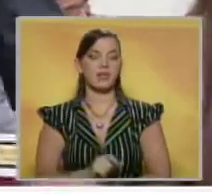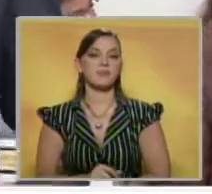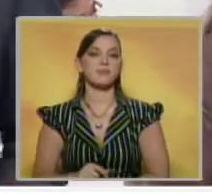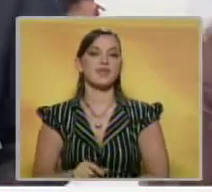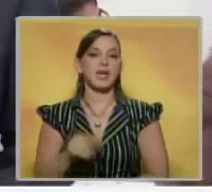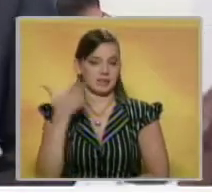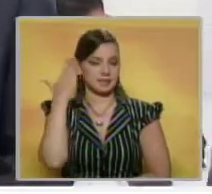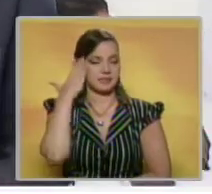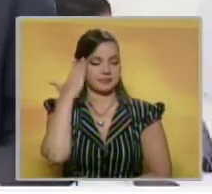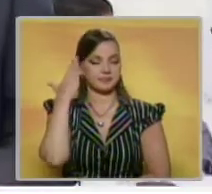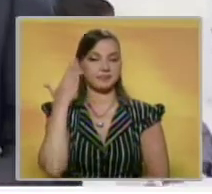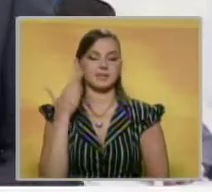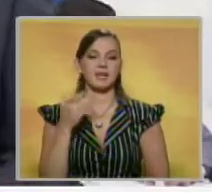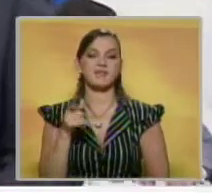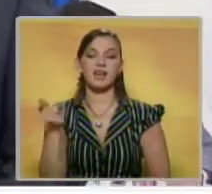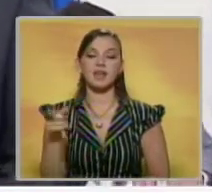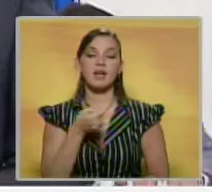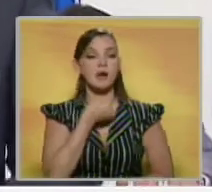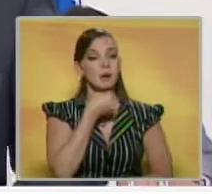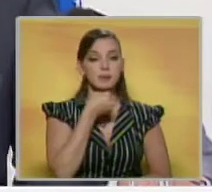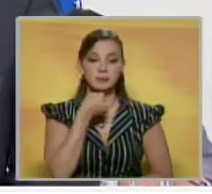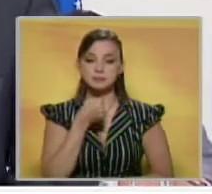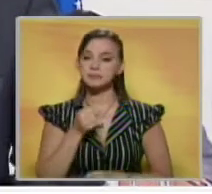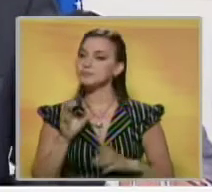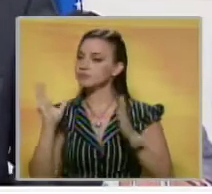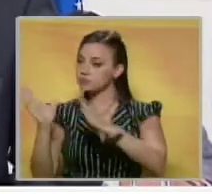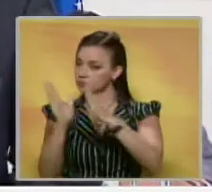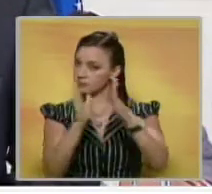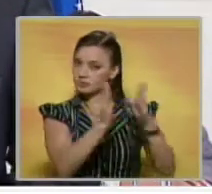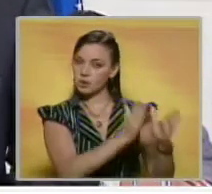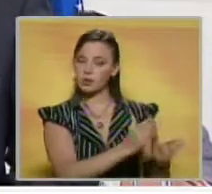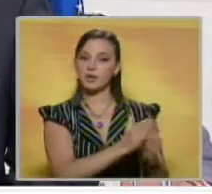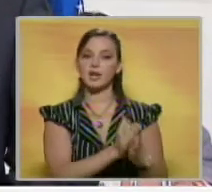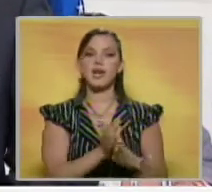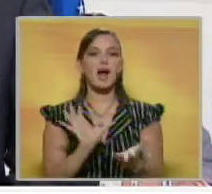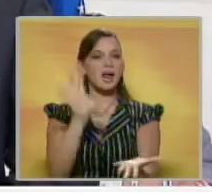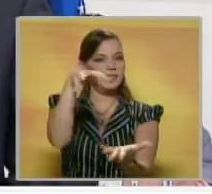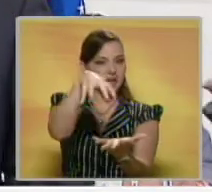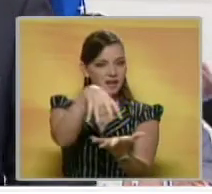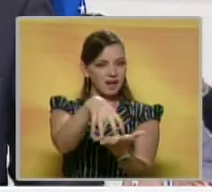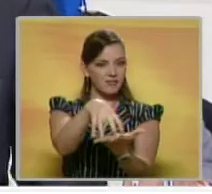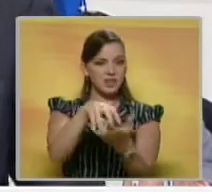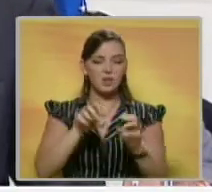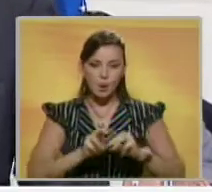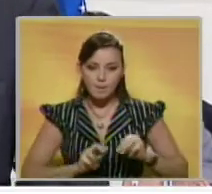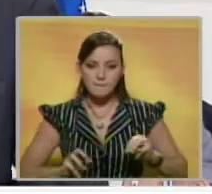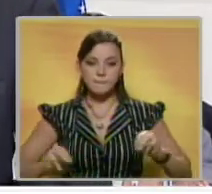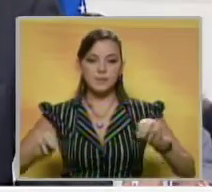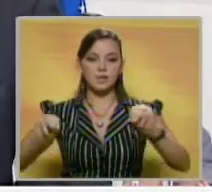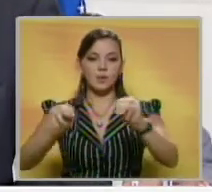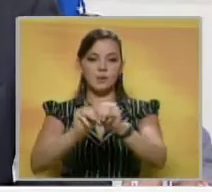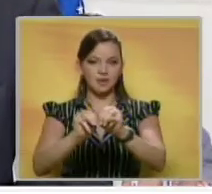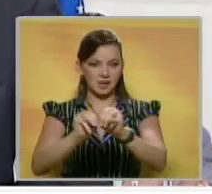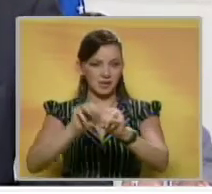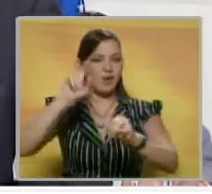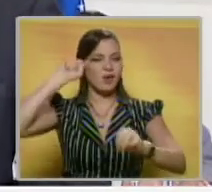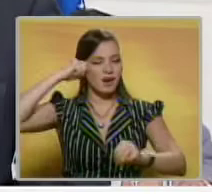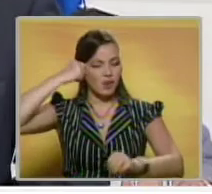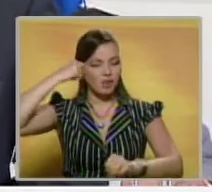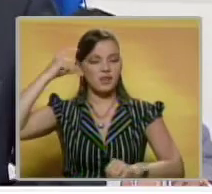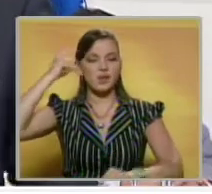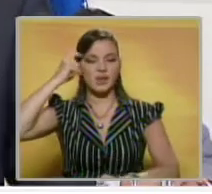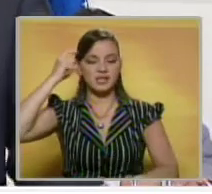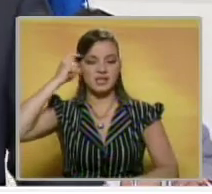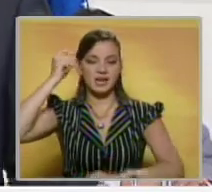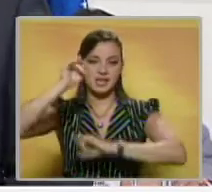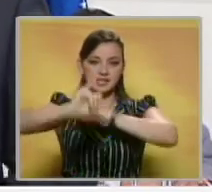como ya les había comentado, es oradora de orden en una sesión especial del Cabildo Metropolitano a propósito del Día Internacional